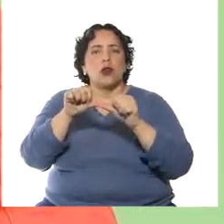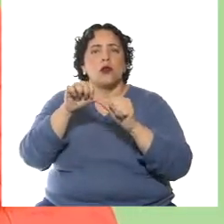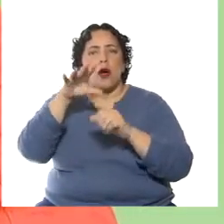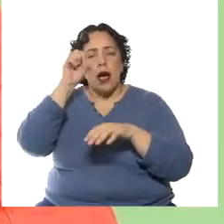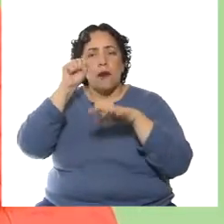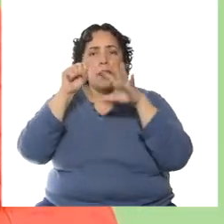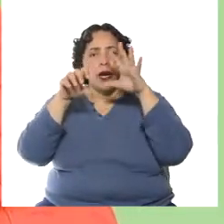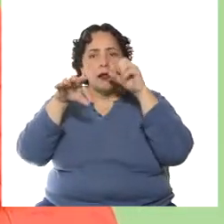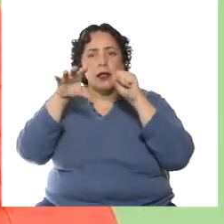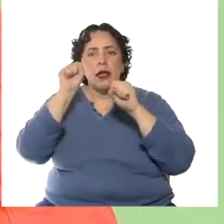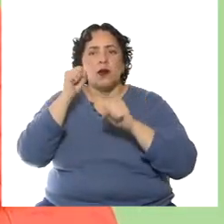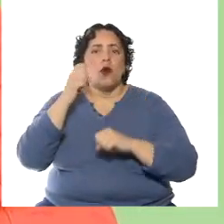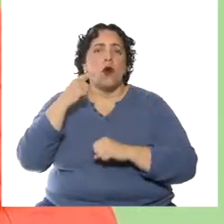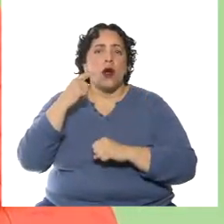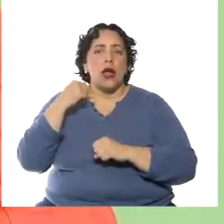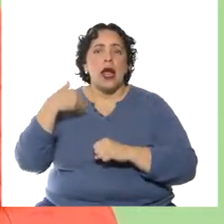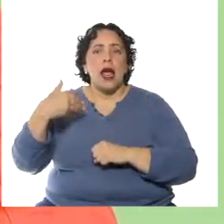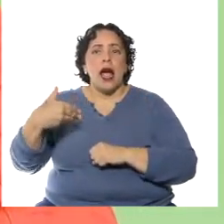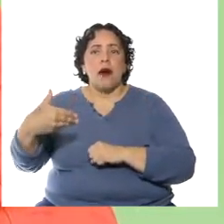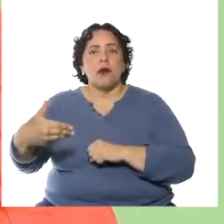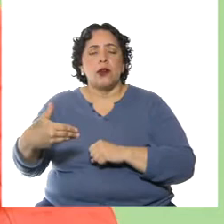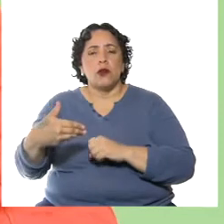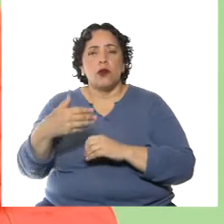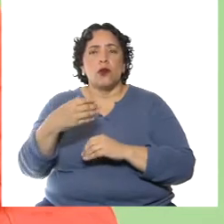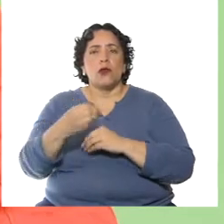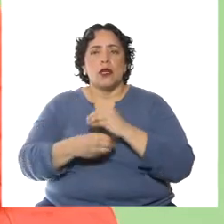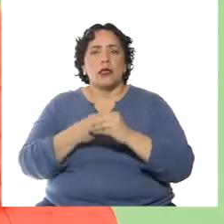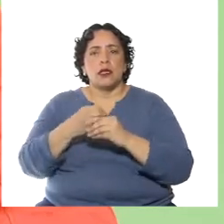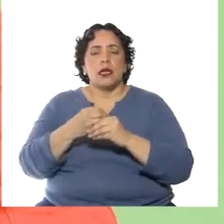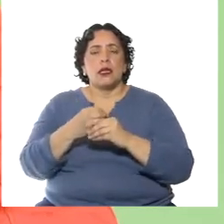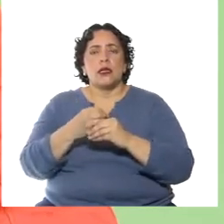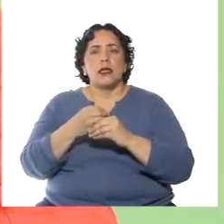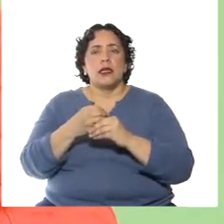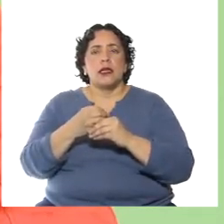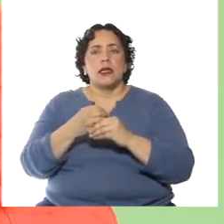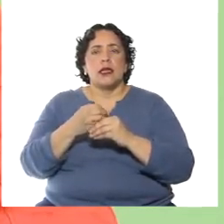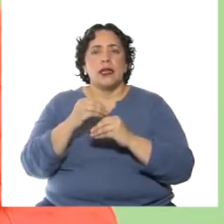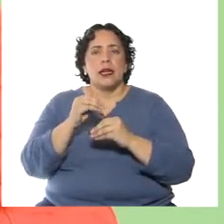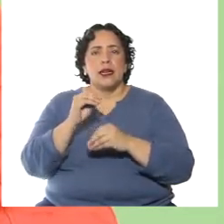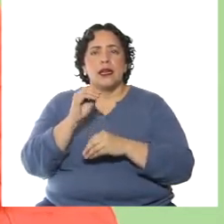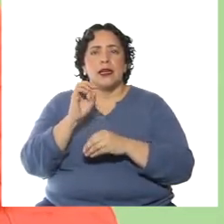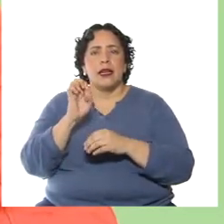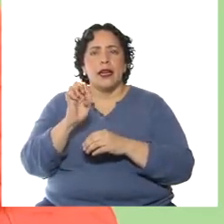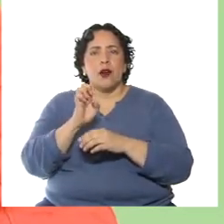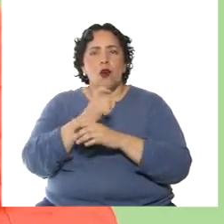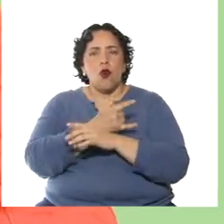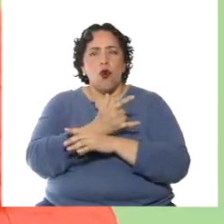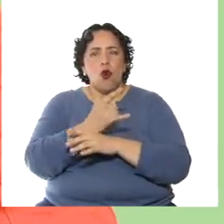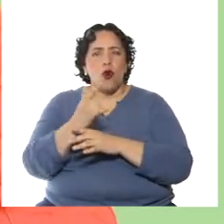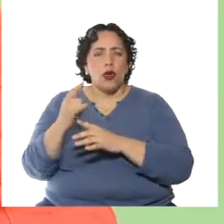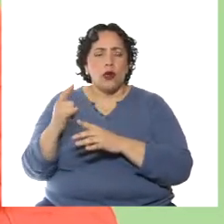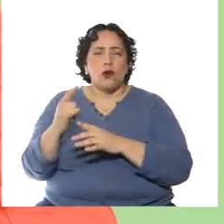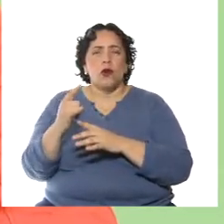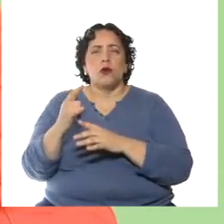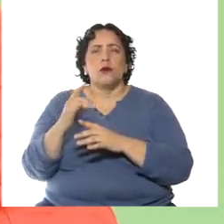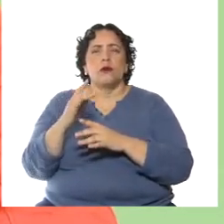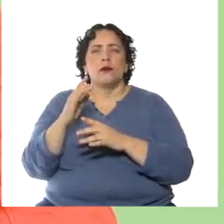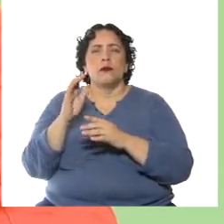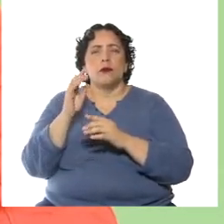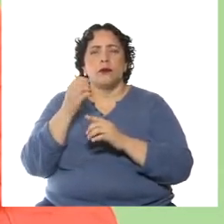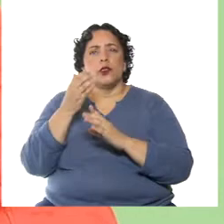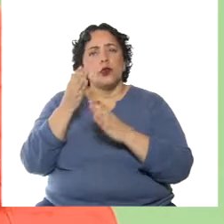el hábito, precisamente ese hábito de ser ecológico, entonces tiene que ser a través del ejemplo, constancia,